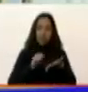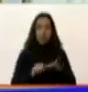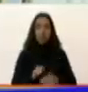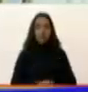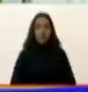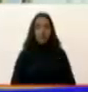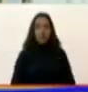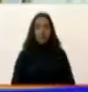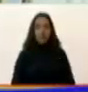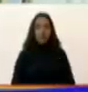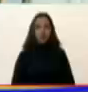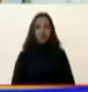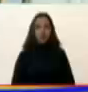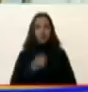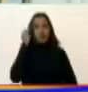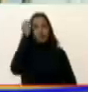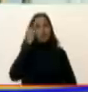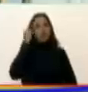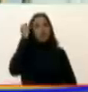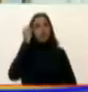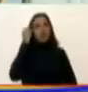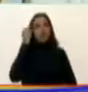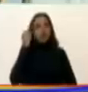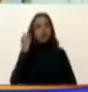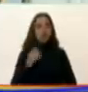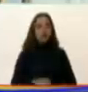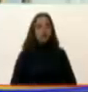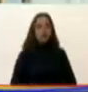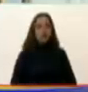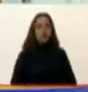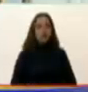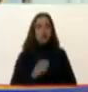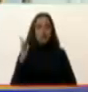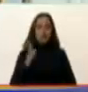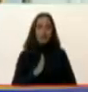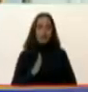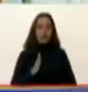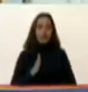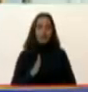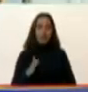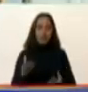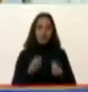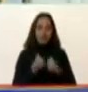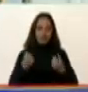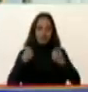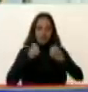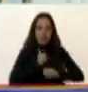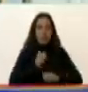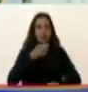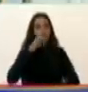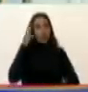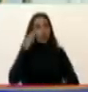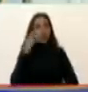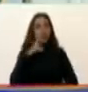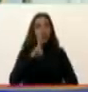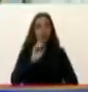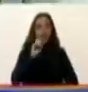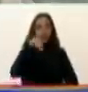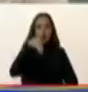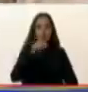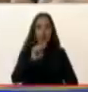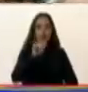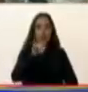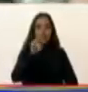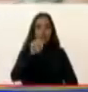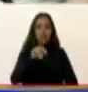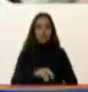y intelectual de combate. Viene con su chaleco amarillo, Romain Miguz. ¿Cómo